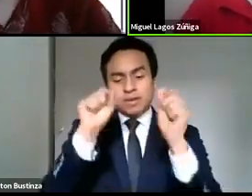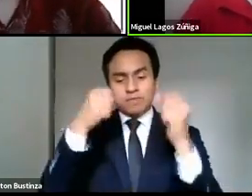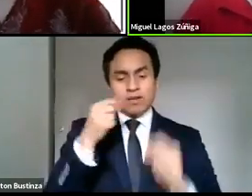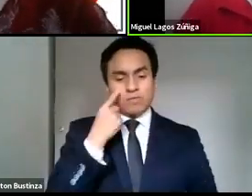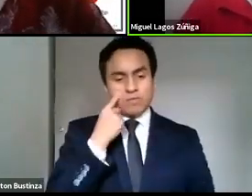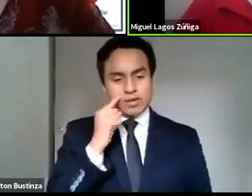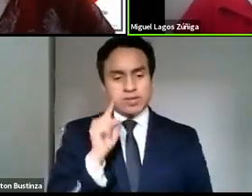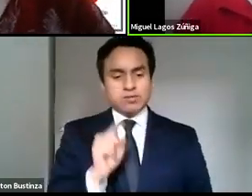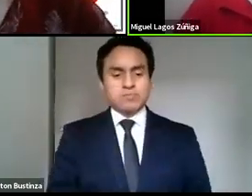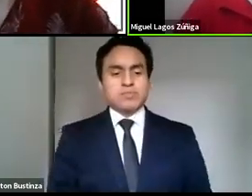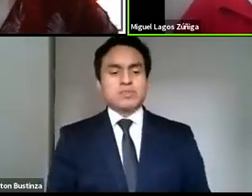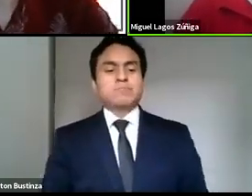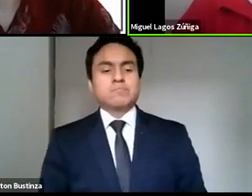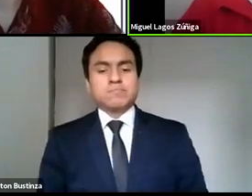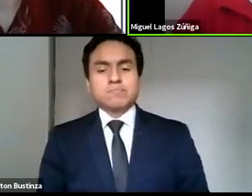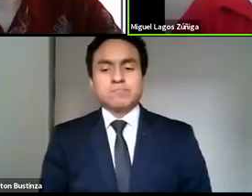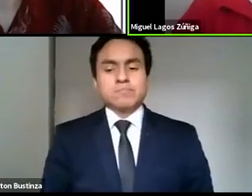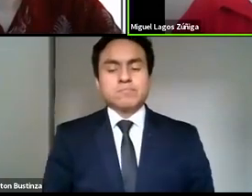eso, básicamente.